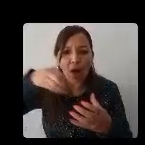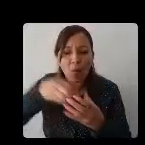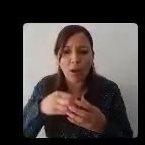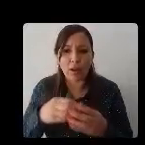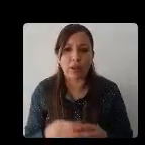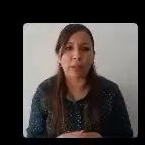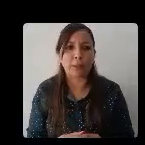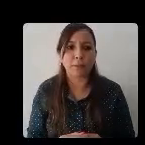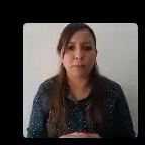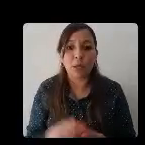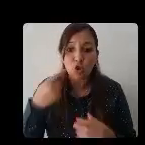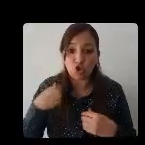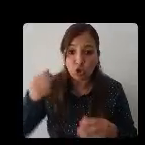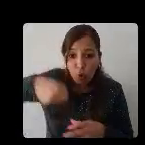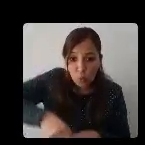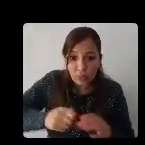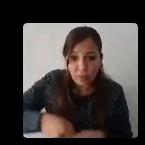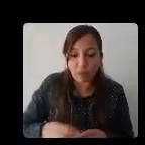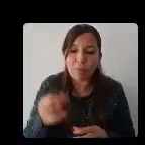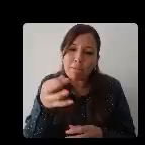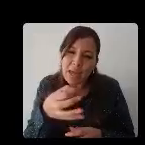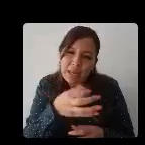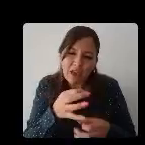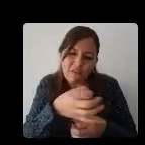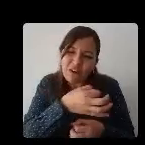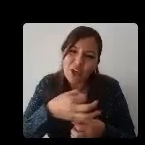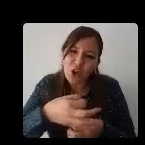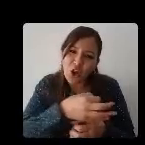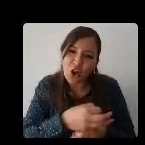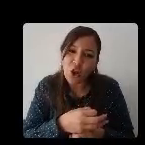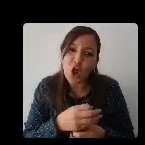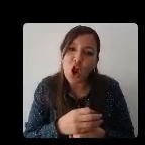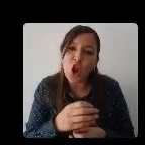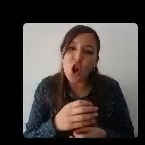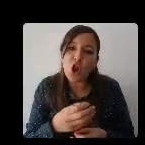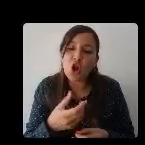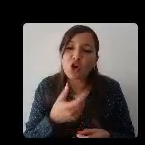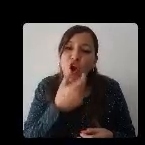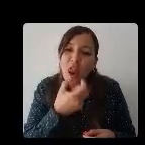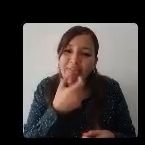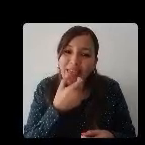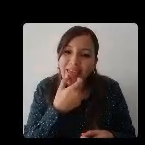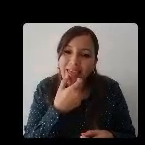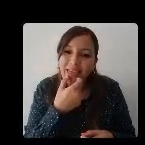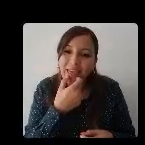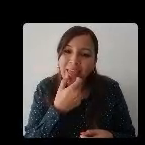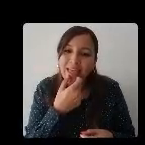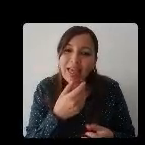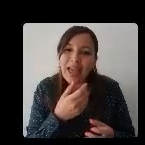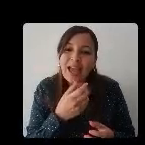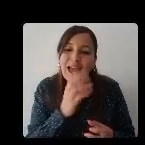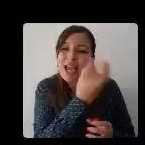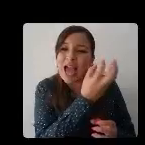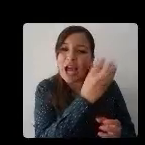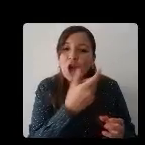el cacao, hace la chancaca, hace muchas comidas tradicionales que hacíamos, ¿no? Y eso es un poco